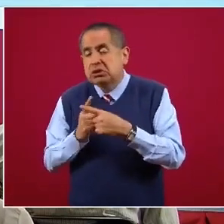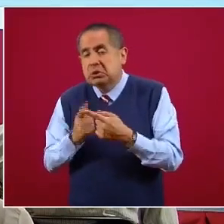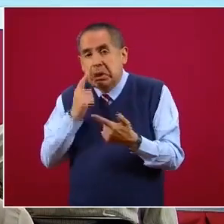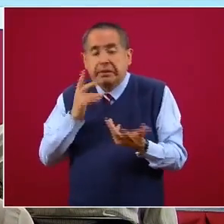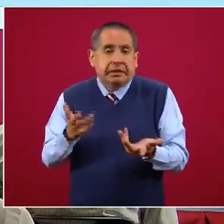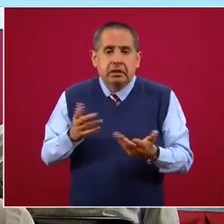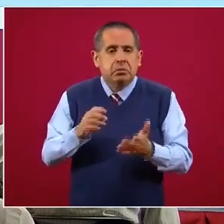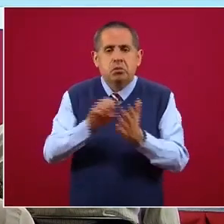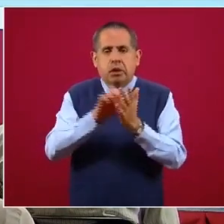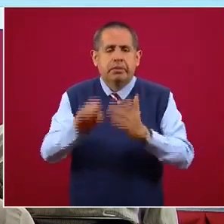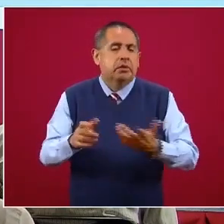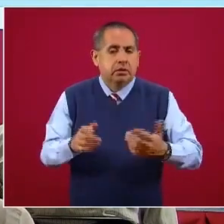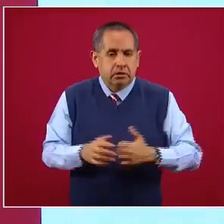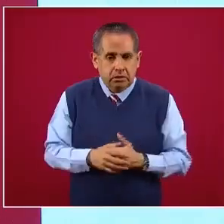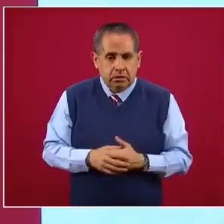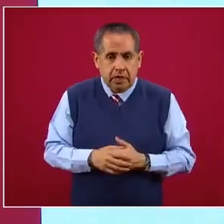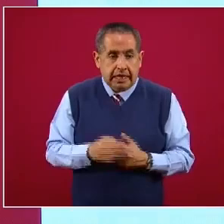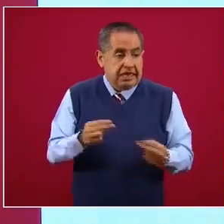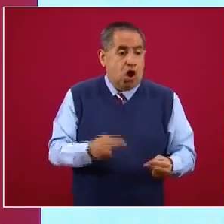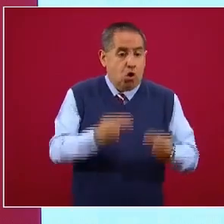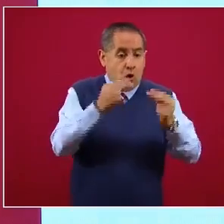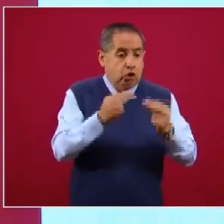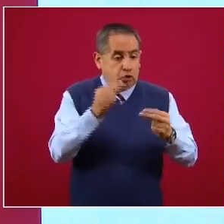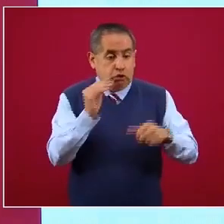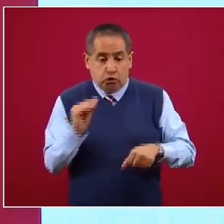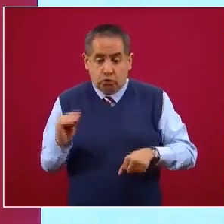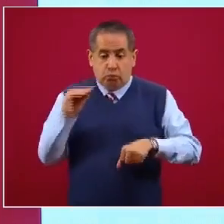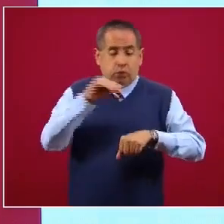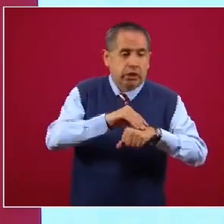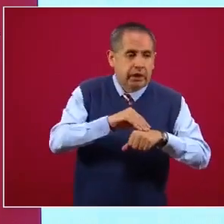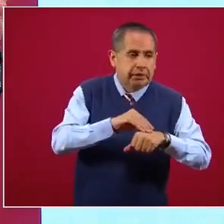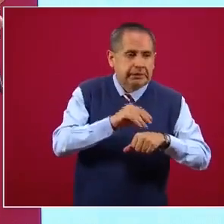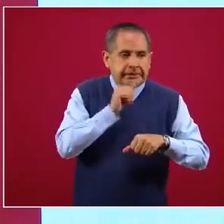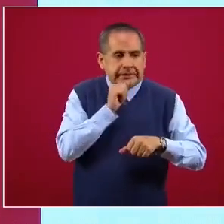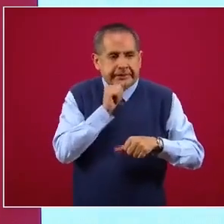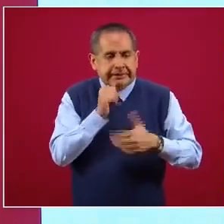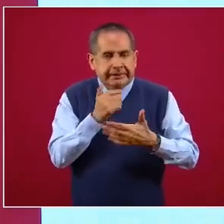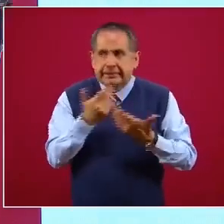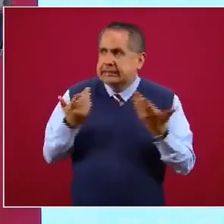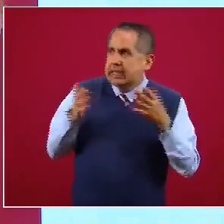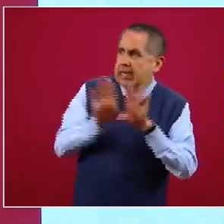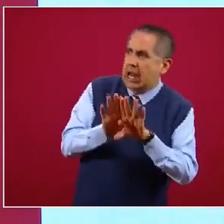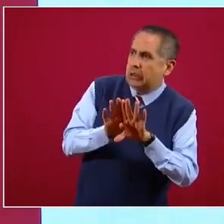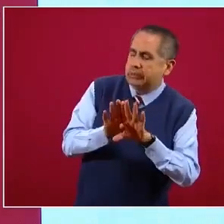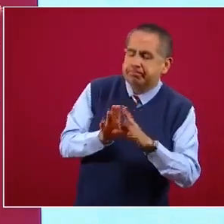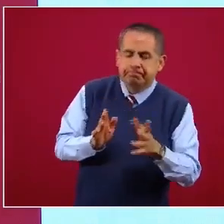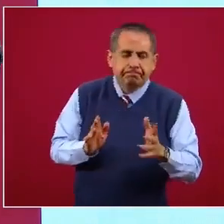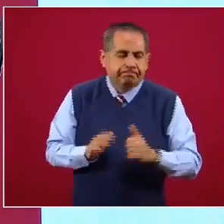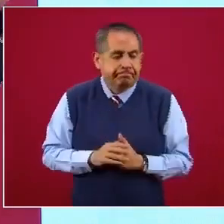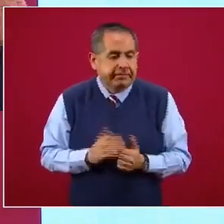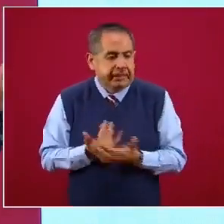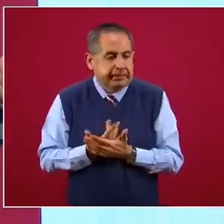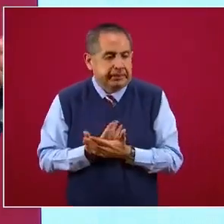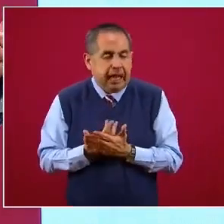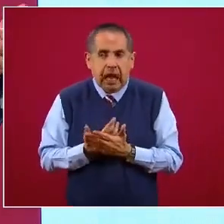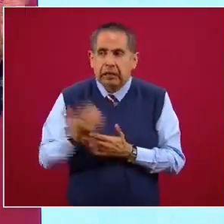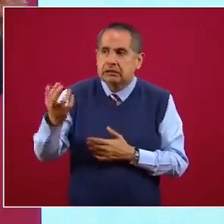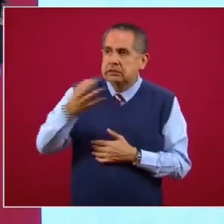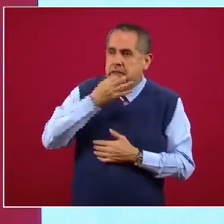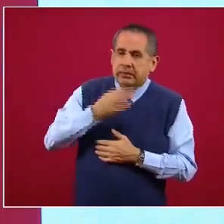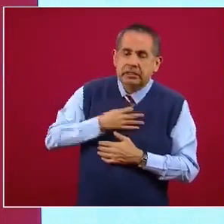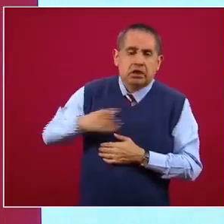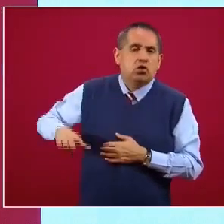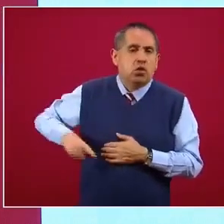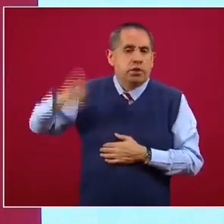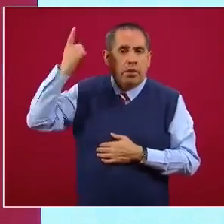ejemplo, abrir un negocio, y que respetamos las indicaciones de las autoridades estatales o